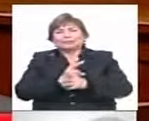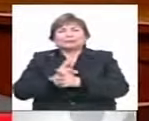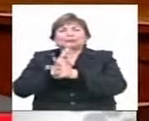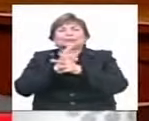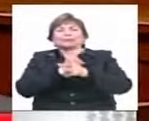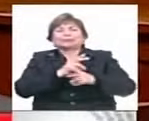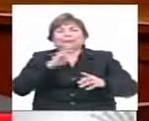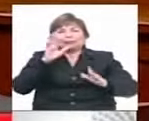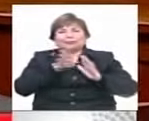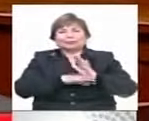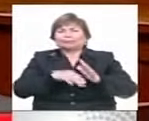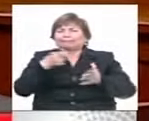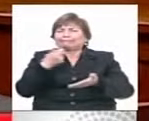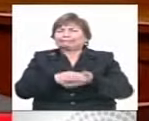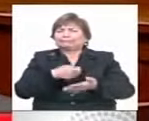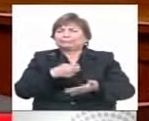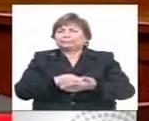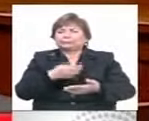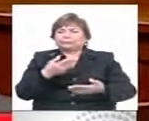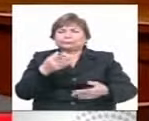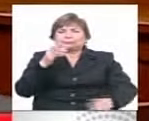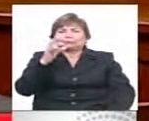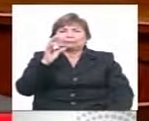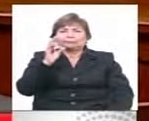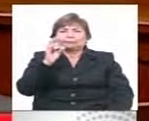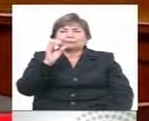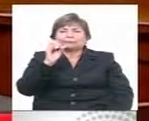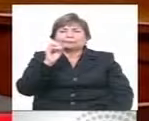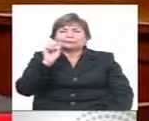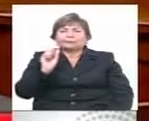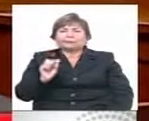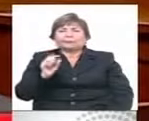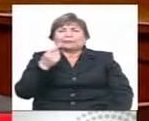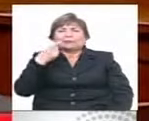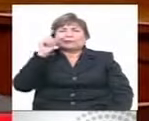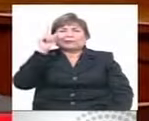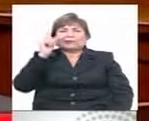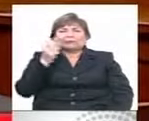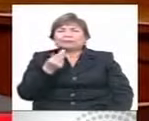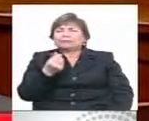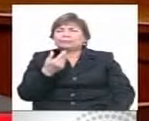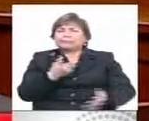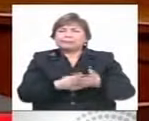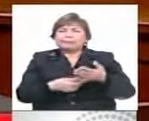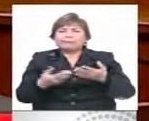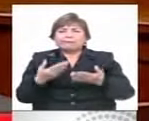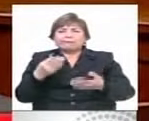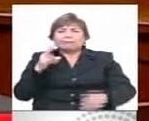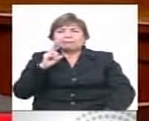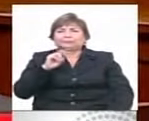diurno por un importe de 70.5 millones de soles para el periodo